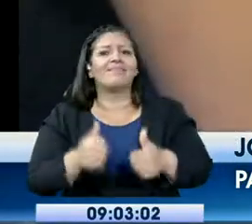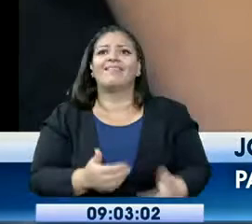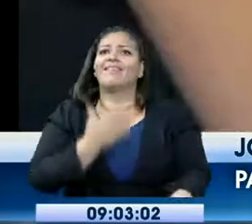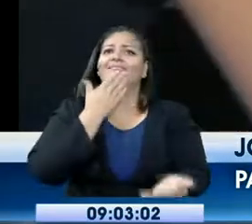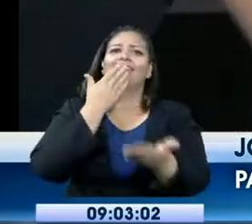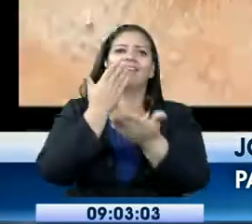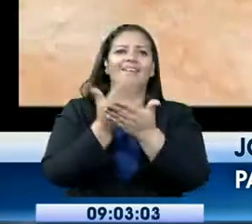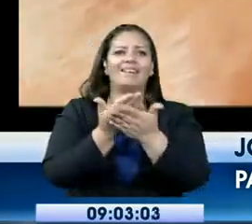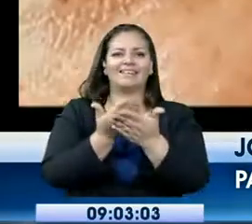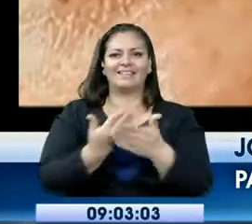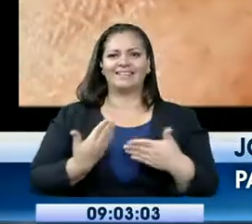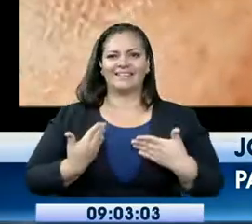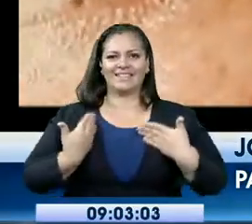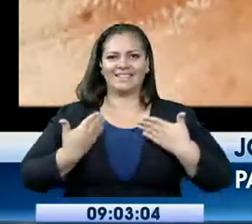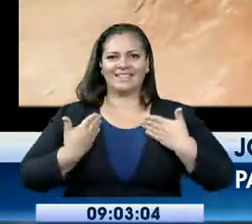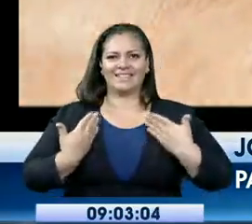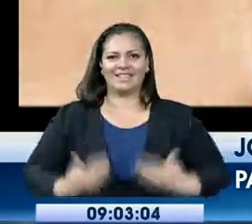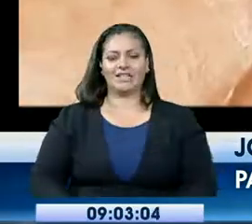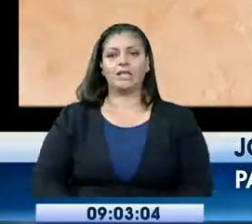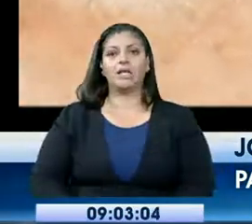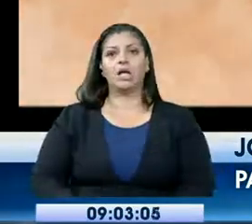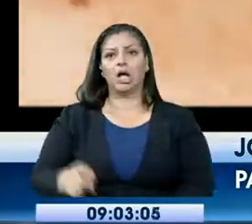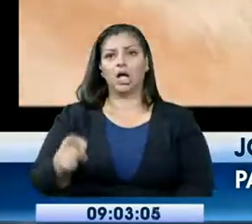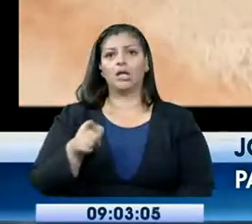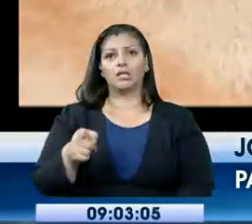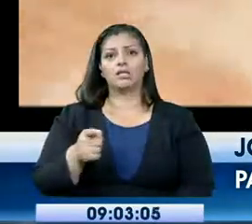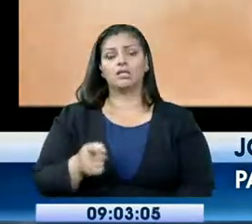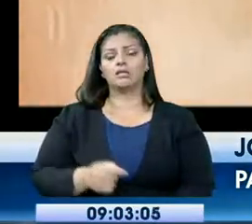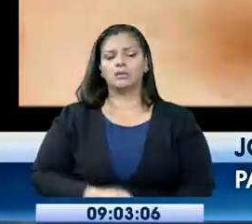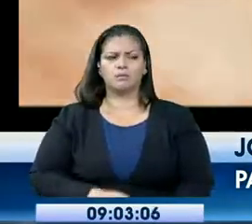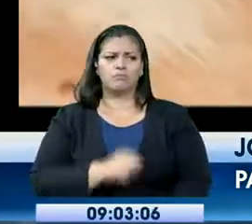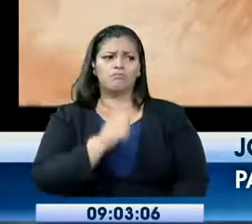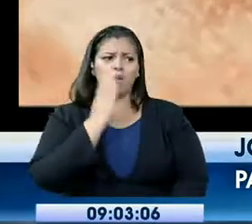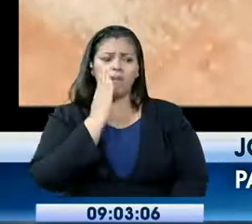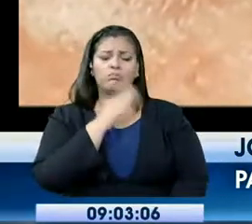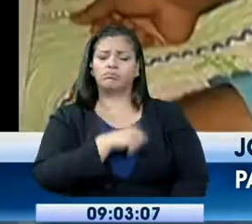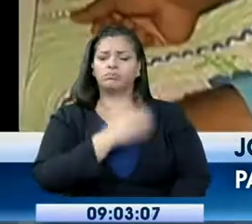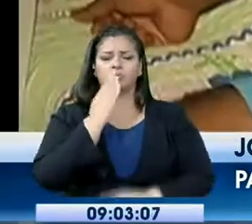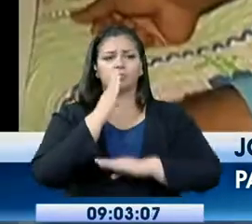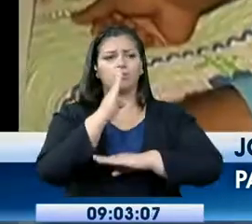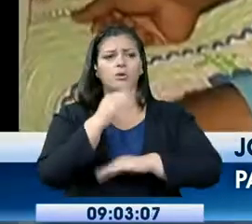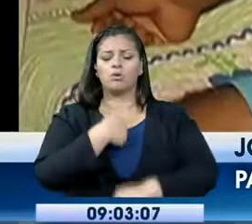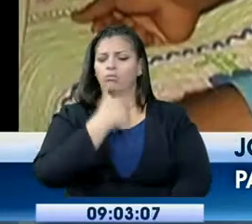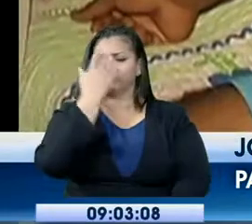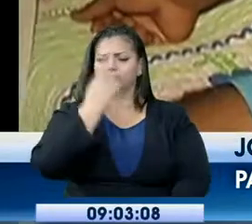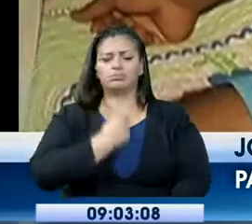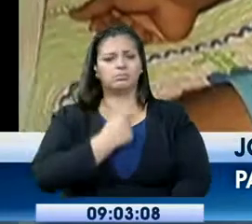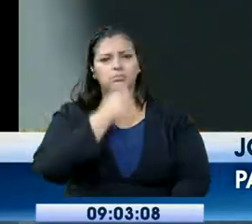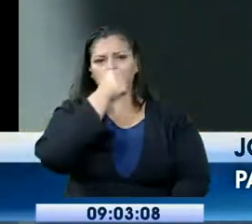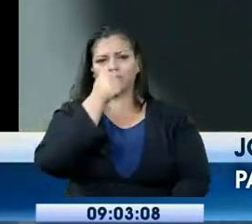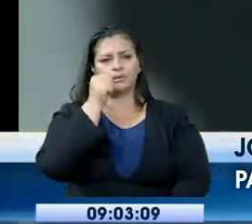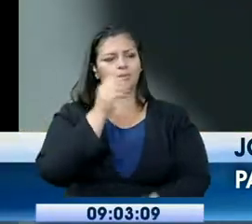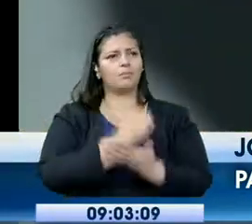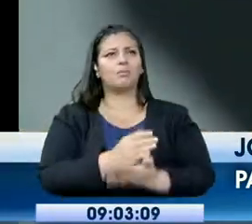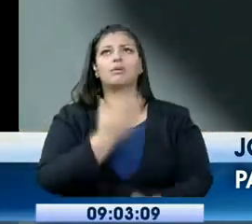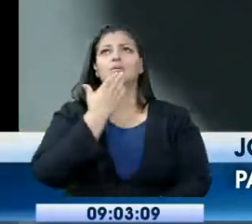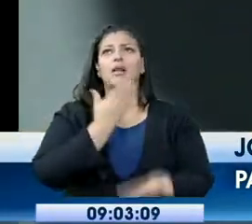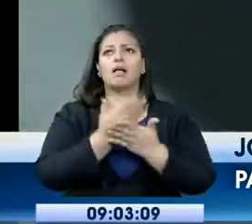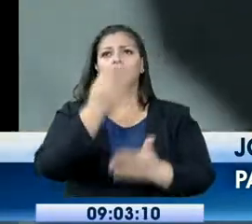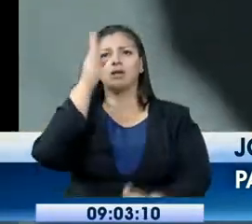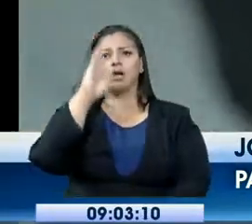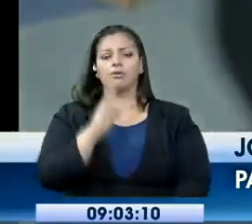él, como dice, que ponga bastante de su parte y estoy muy agradecida. Y gracias a Dios y gracias a ustedes,